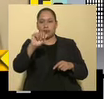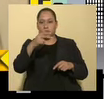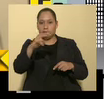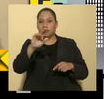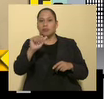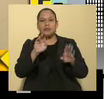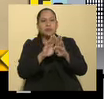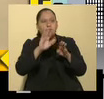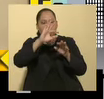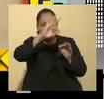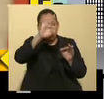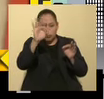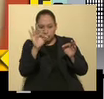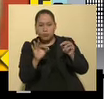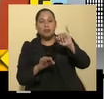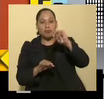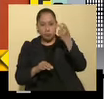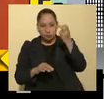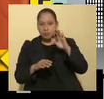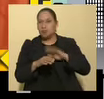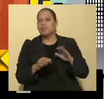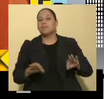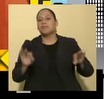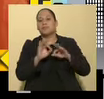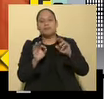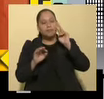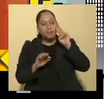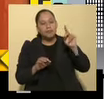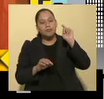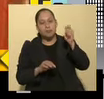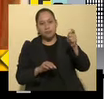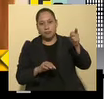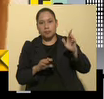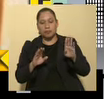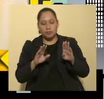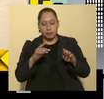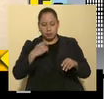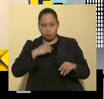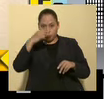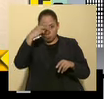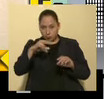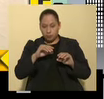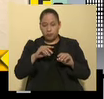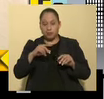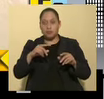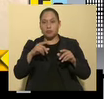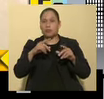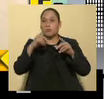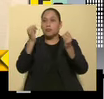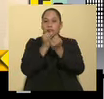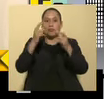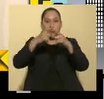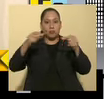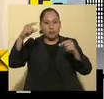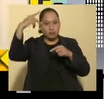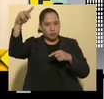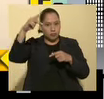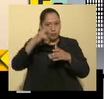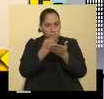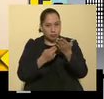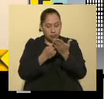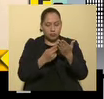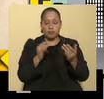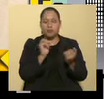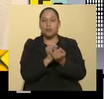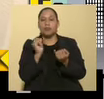líneas del dibujo, ¿no? Sí, aquí lo valioso es también ver que tanto la influencia del dibujo japonés como la influencia del